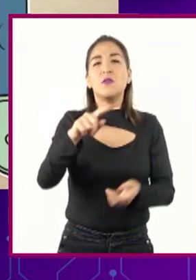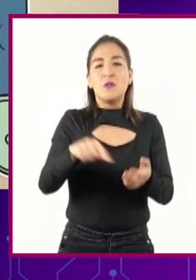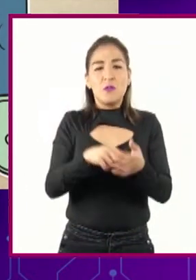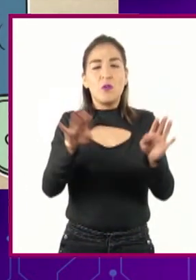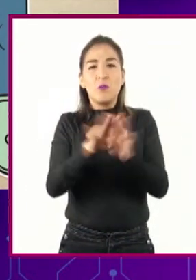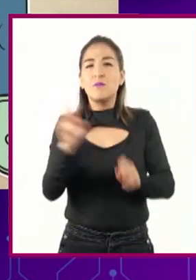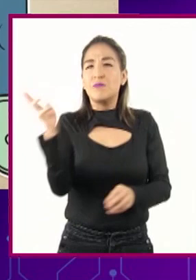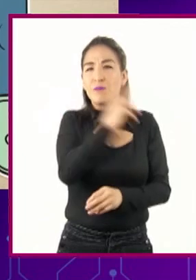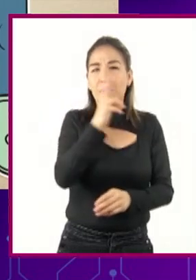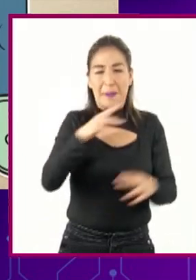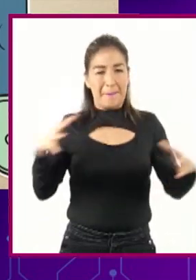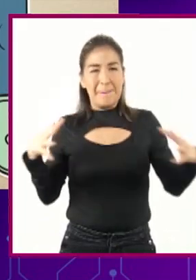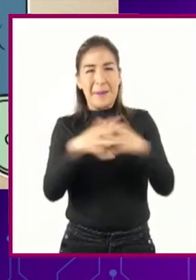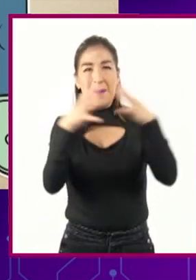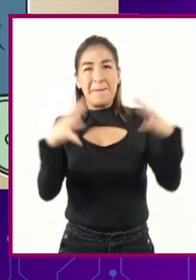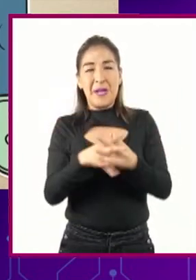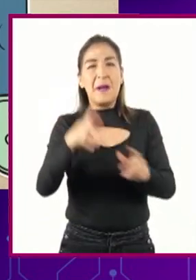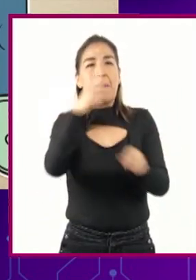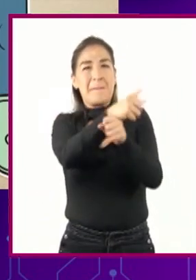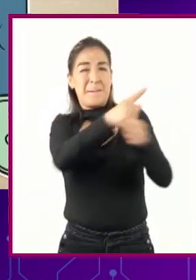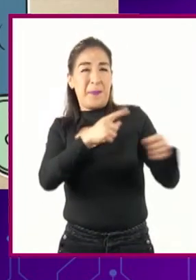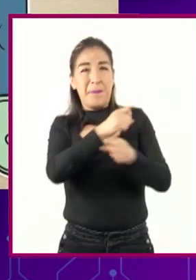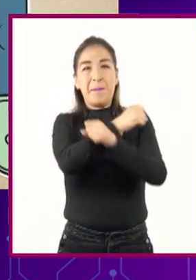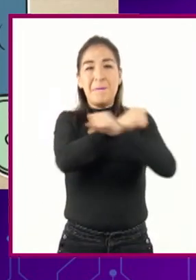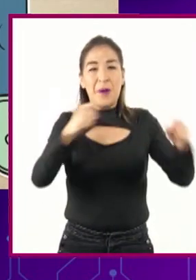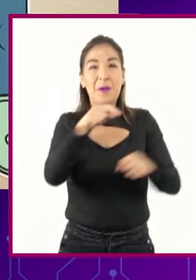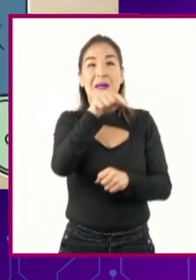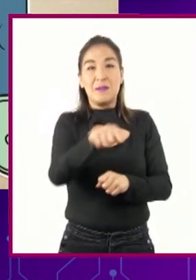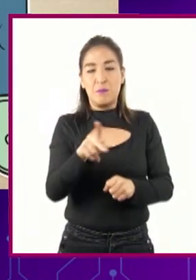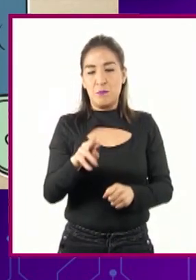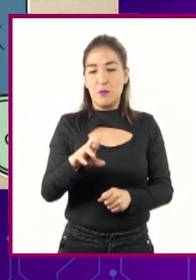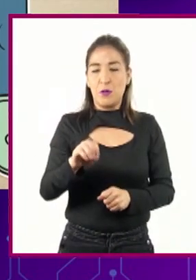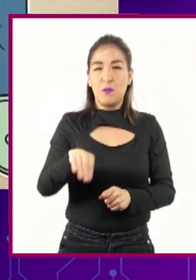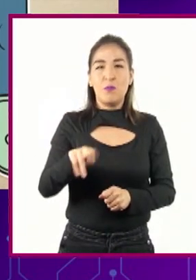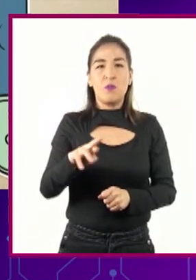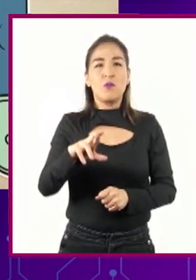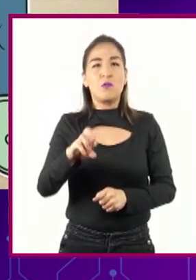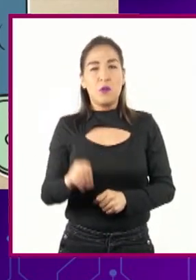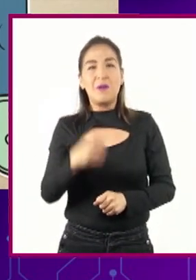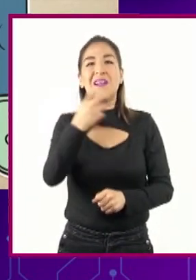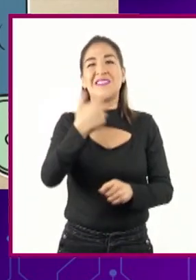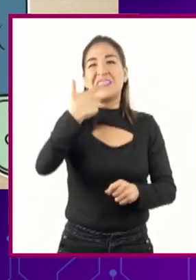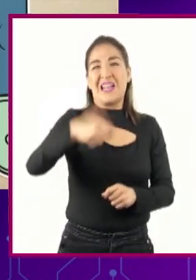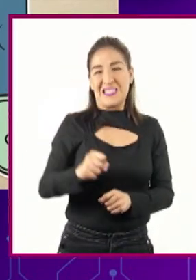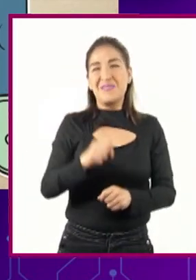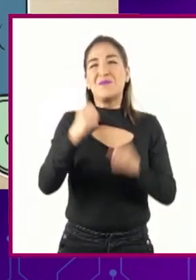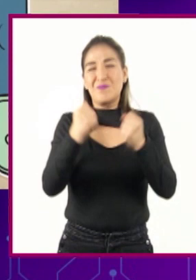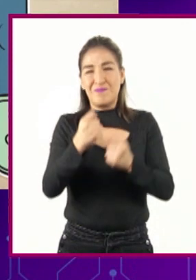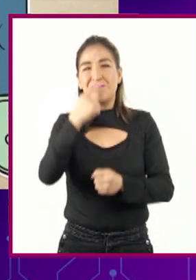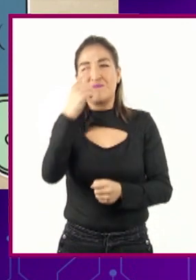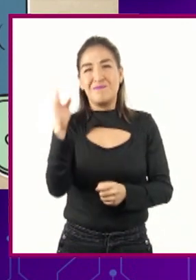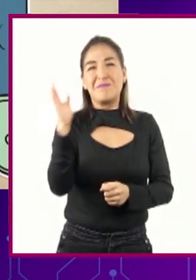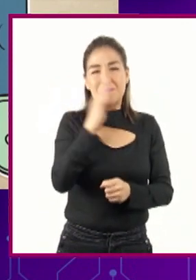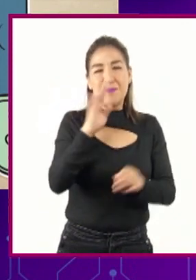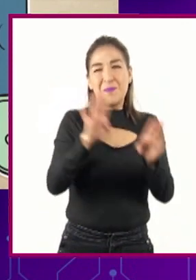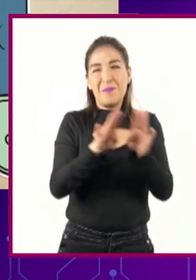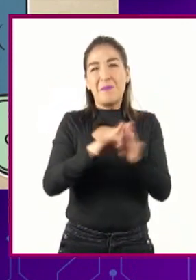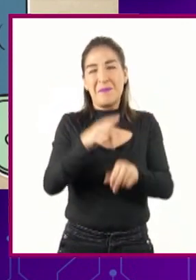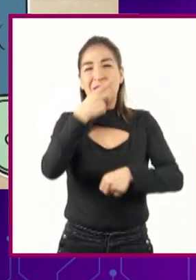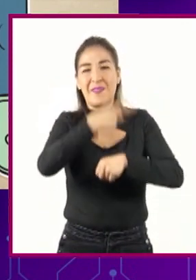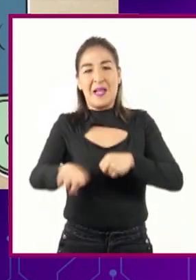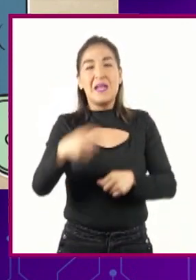tropas rusas miles de proyectiles que contenían bromuro de sililo, un gas lacrimógeno, pero las bajas